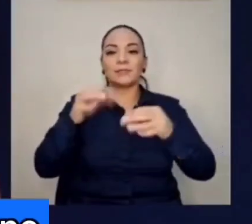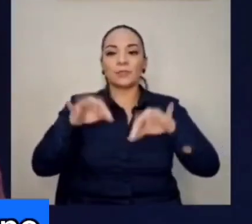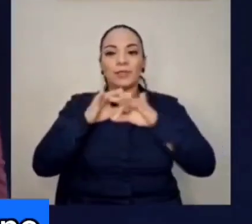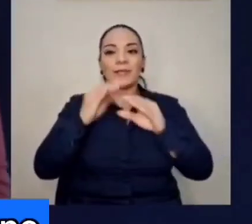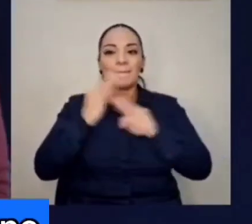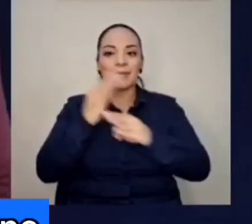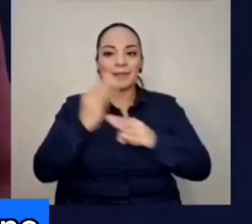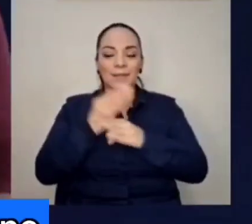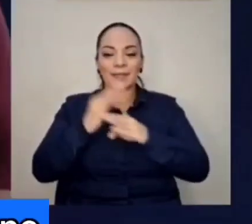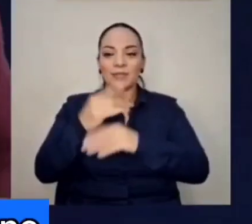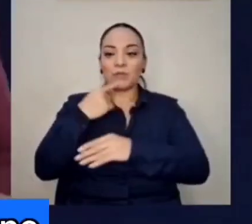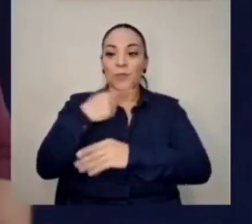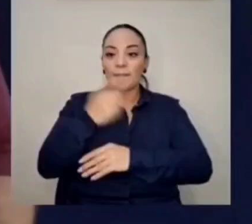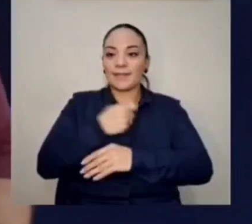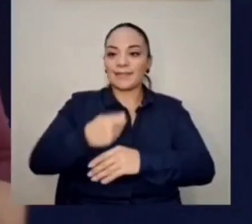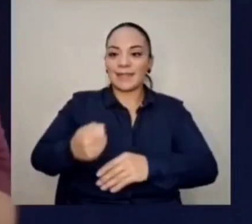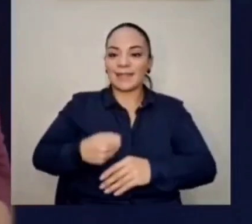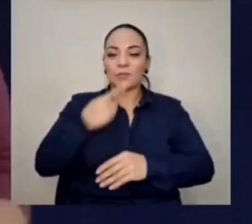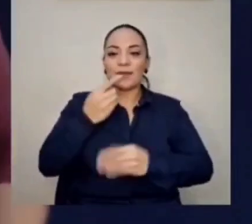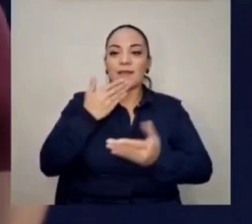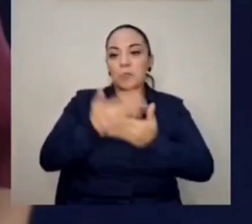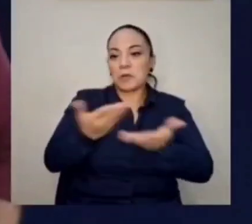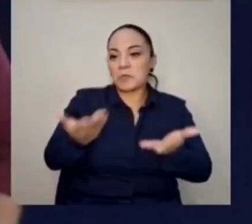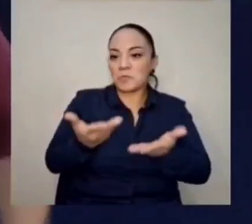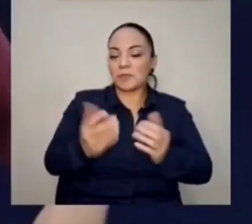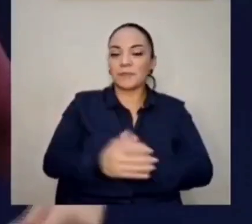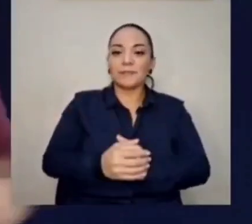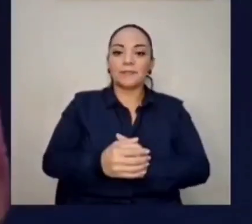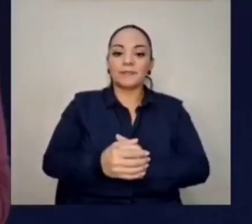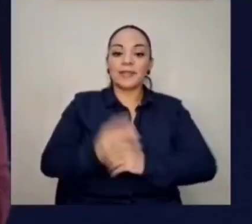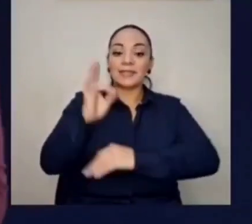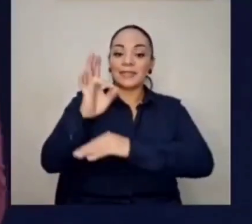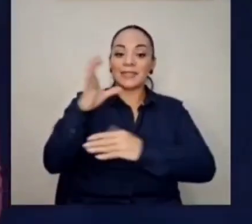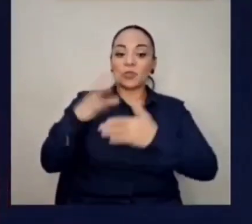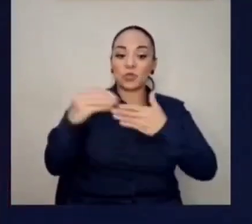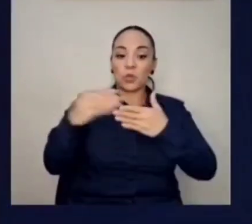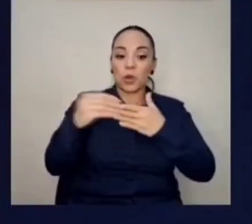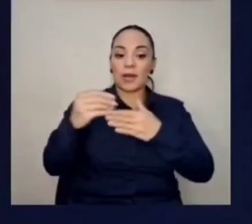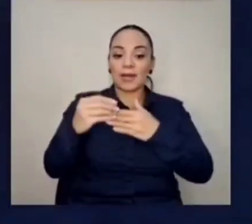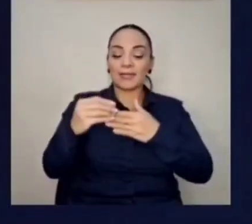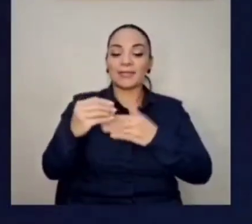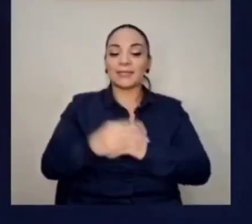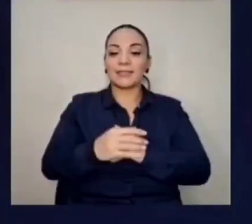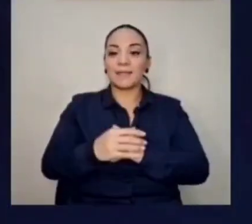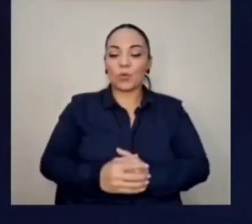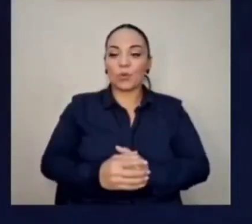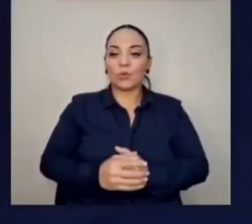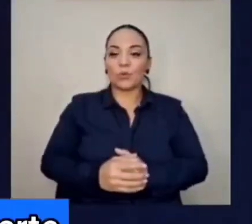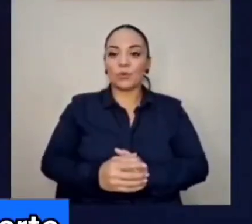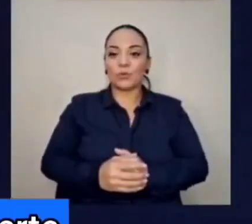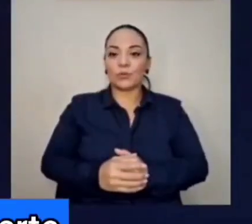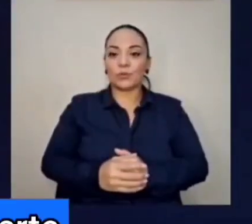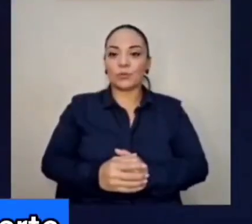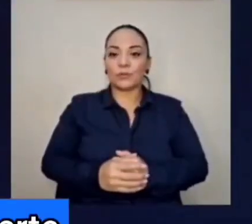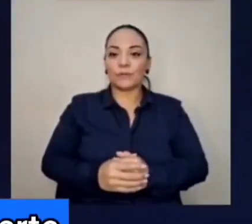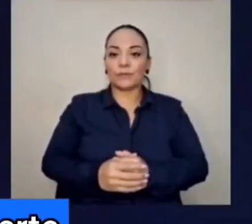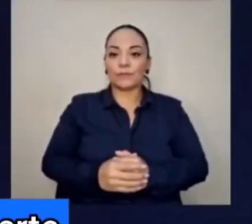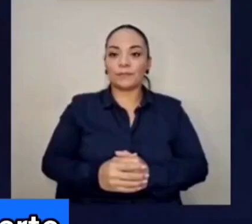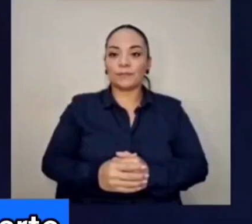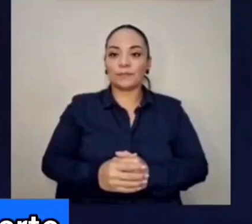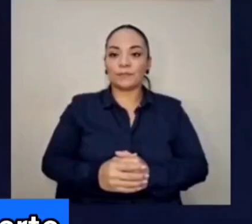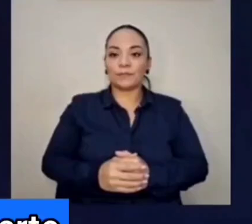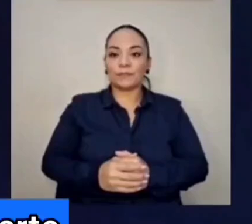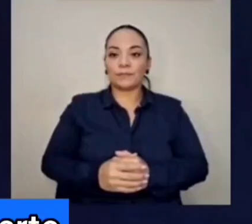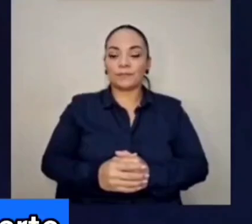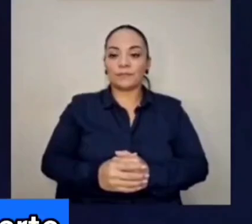al presidente, le decía, bueno, si son $700 por salario, y digamos